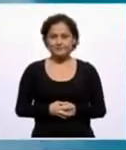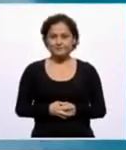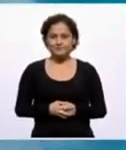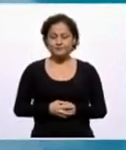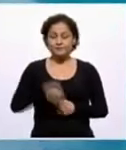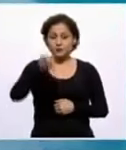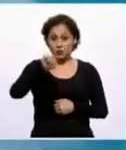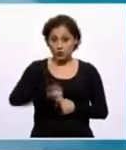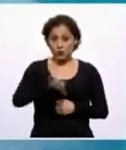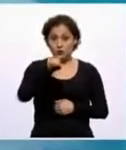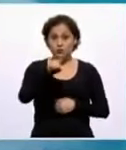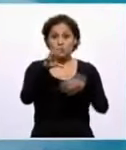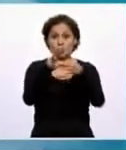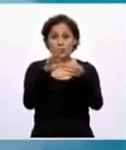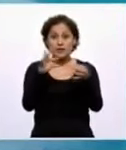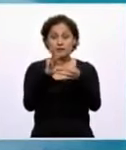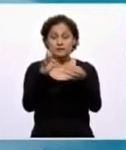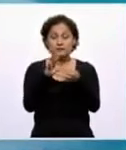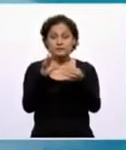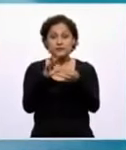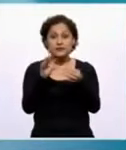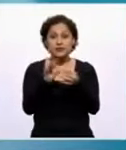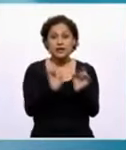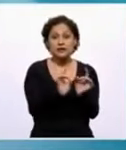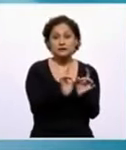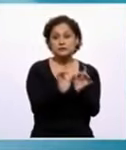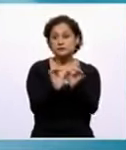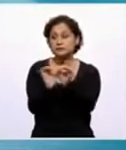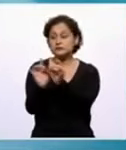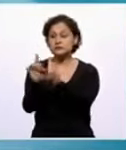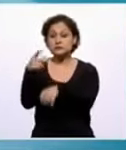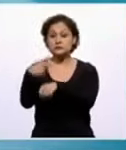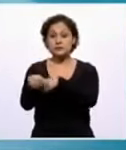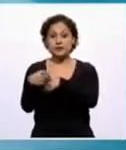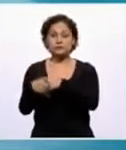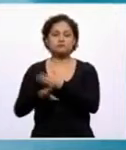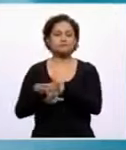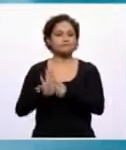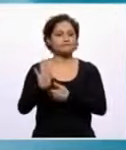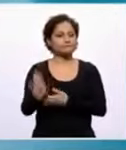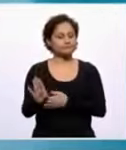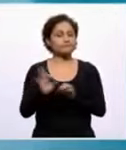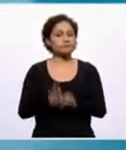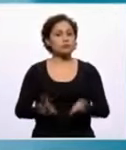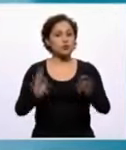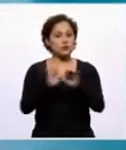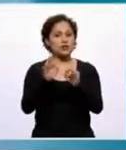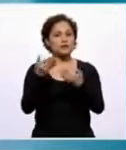Explicarás por qué es importante prevenir situaciones de riesgo asociadas a las adicciones.